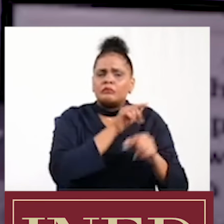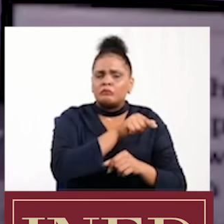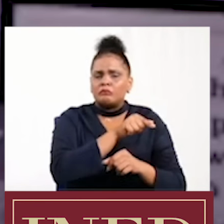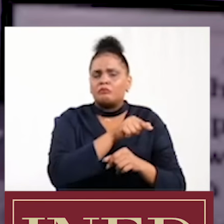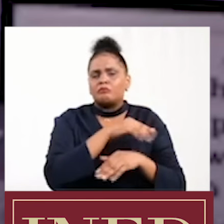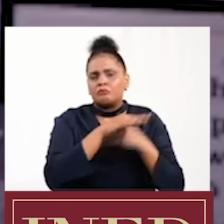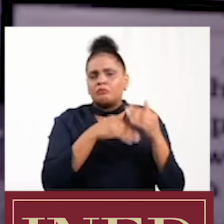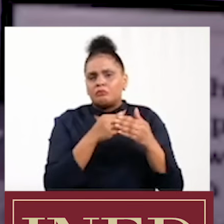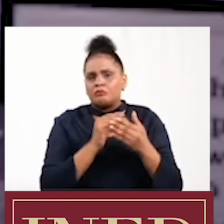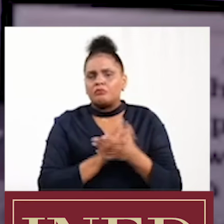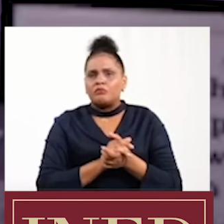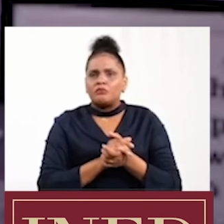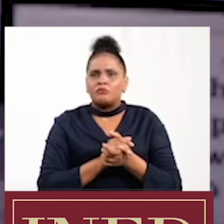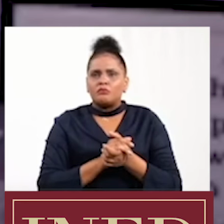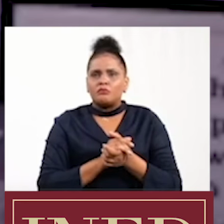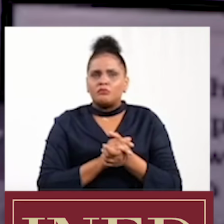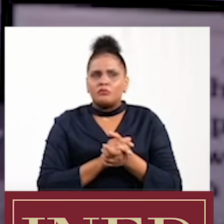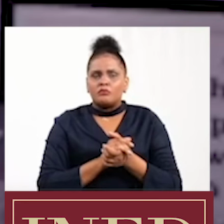debates